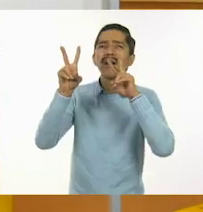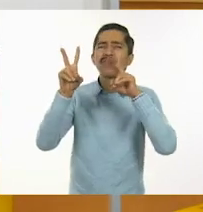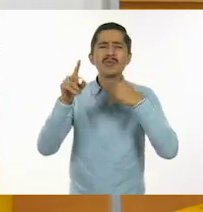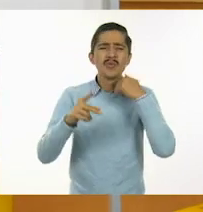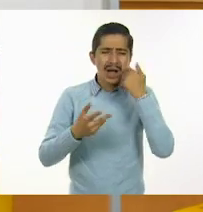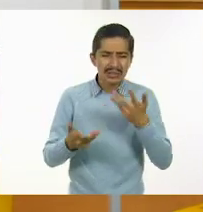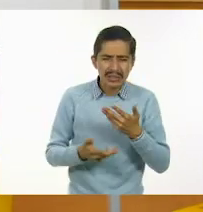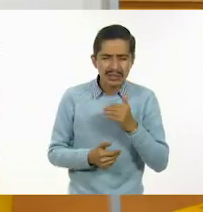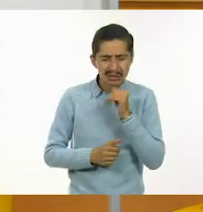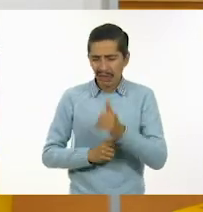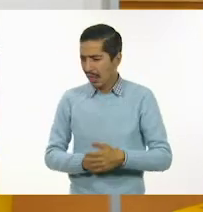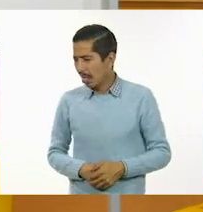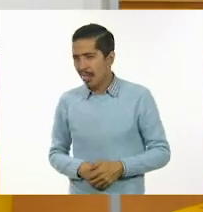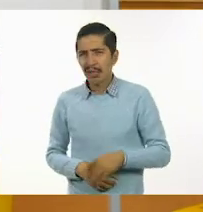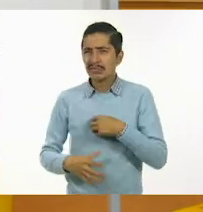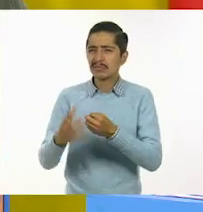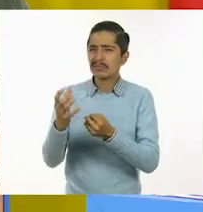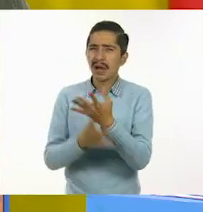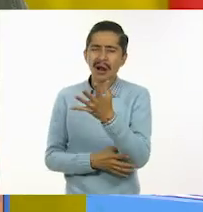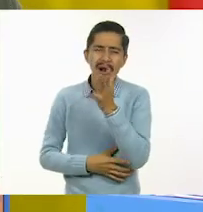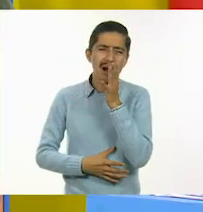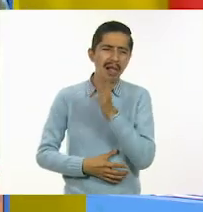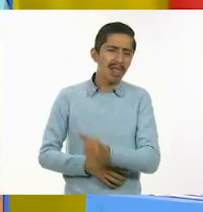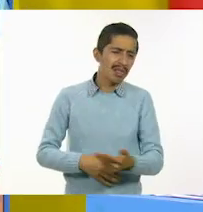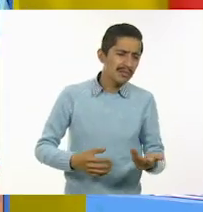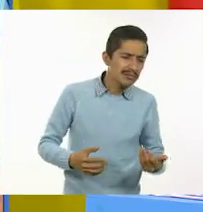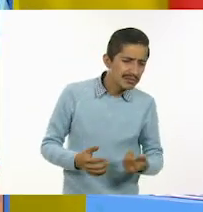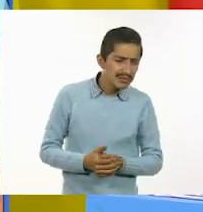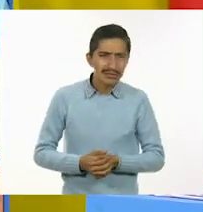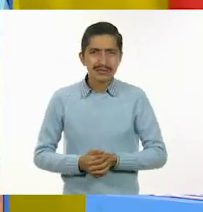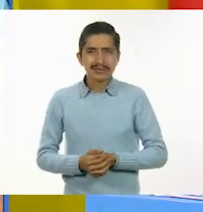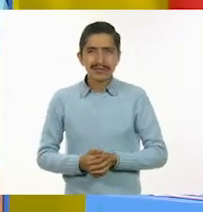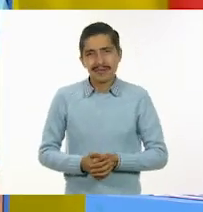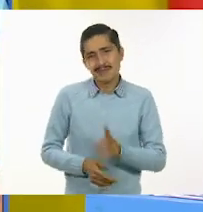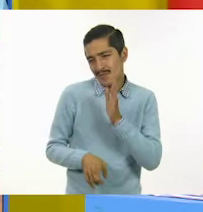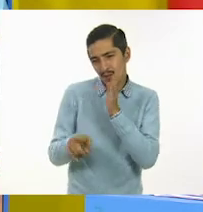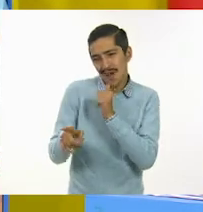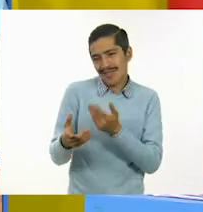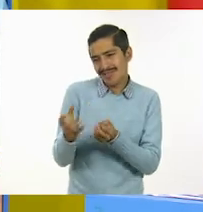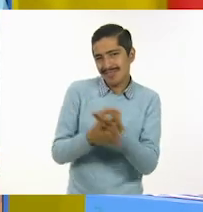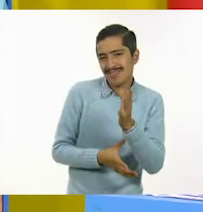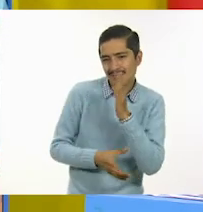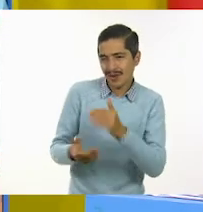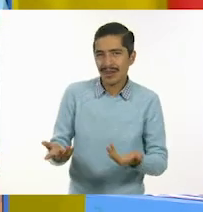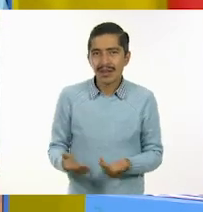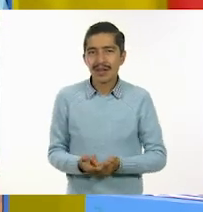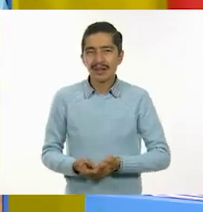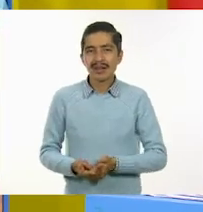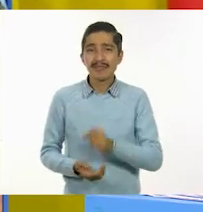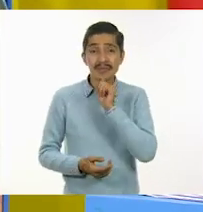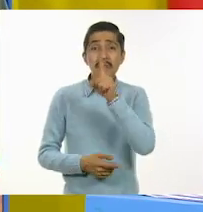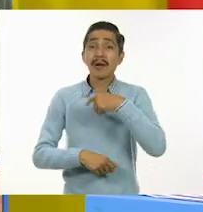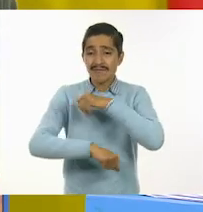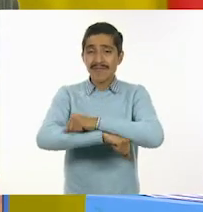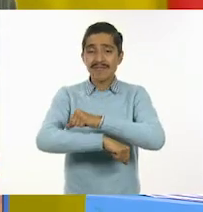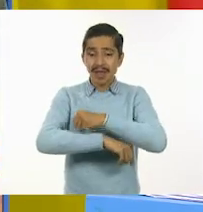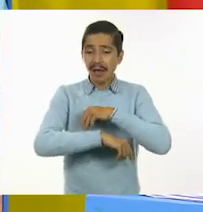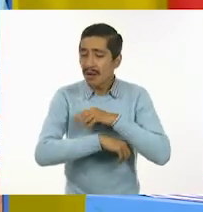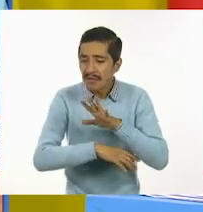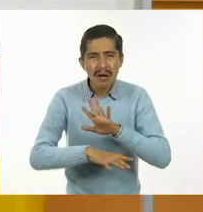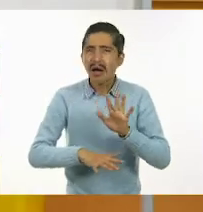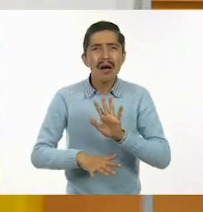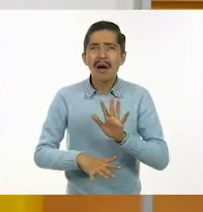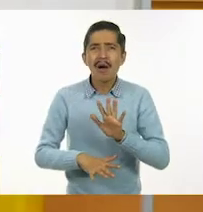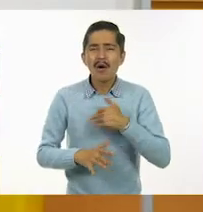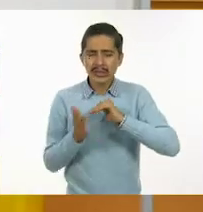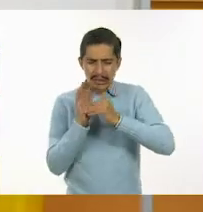nada, ni siquiera salir. Pero... Es que no podías salir. Sí, pero ni a la ventana abrí. Ay, me escondía, así me